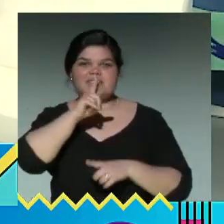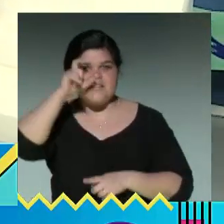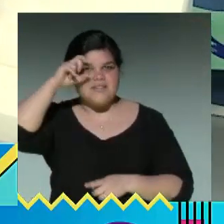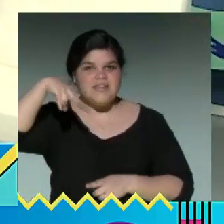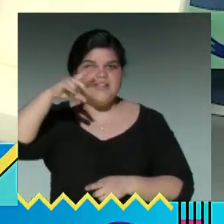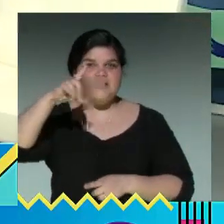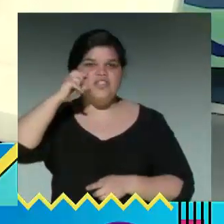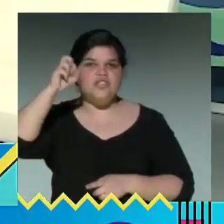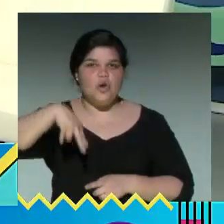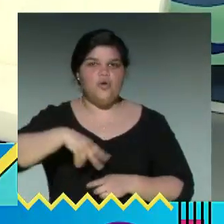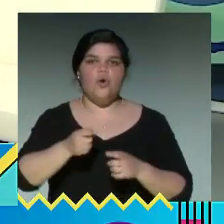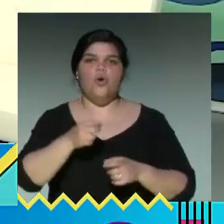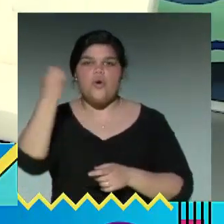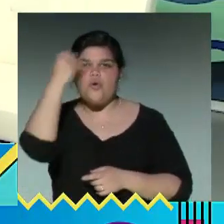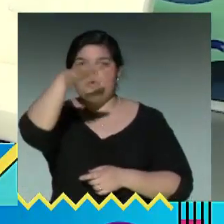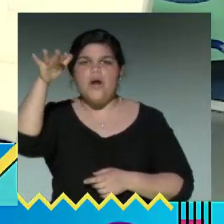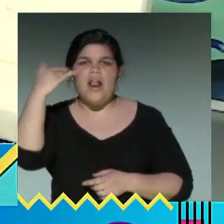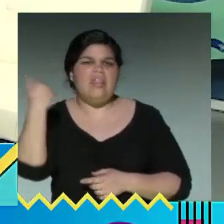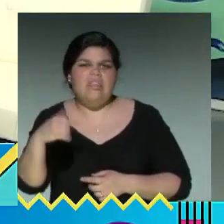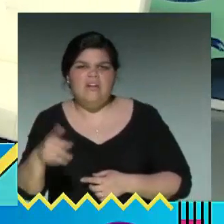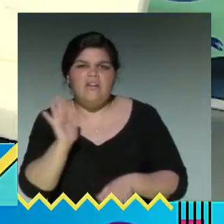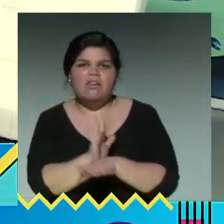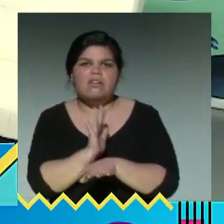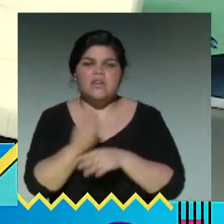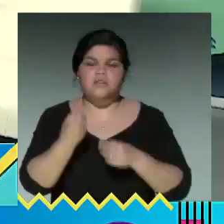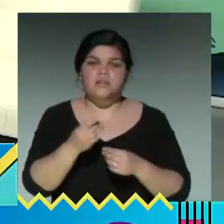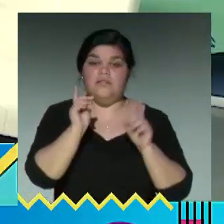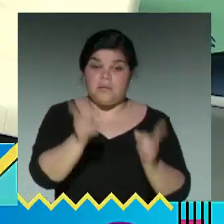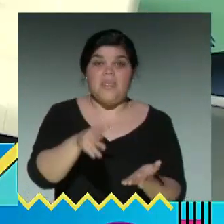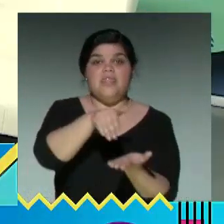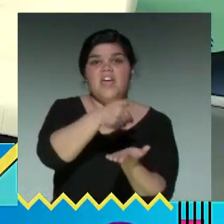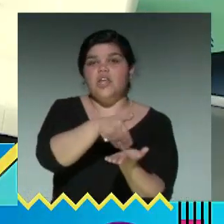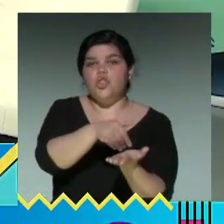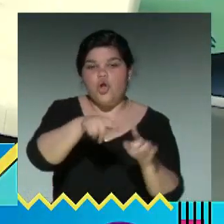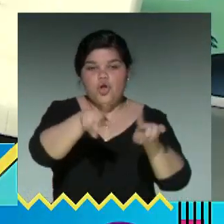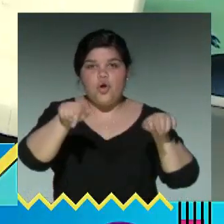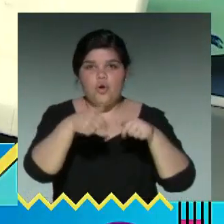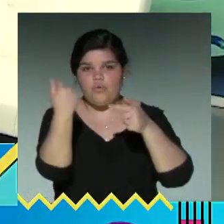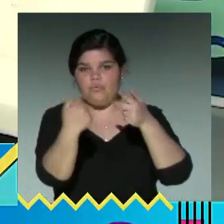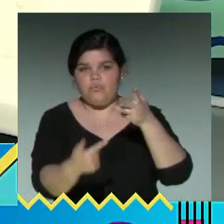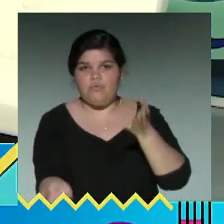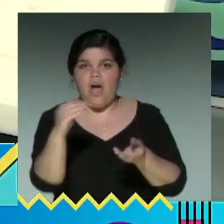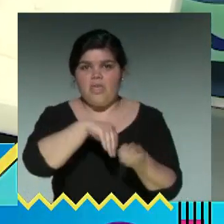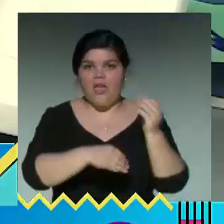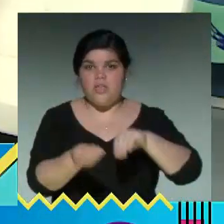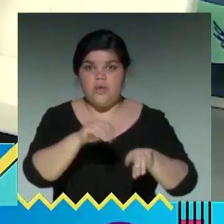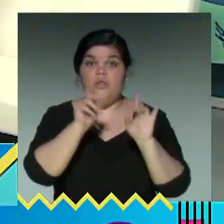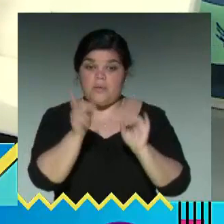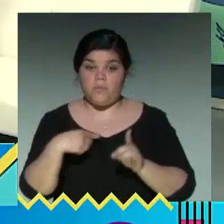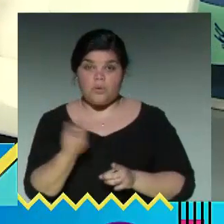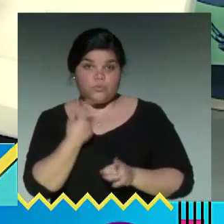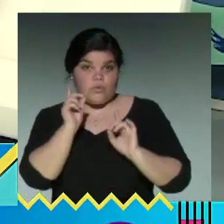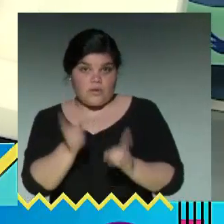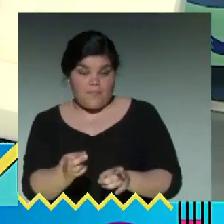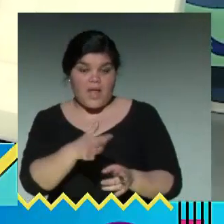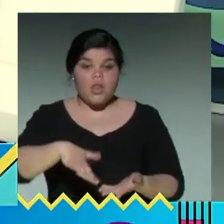rural? Y seguramente hablaremos del territorio, y el territorio está conformado por un montón de factores, inclusive nosotros mismos, ¿sí? Nosotros mismos estamos en